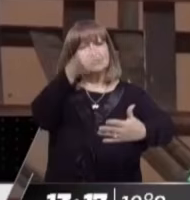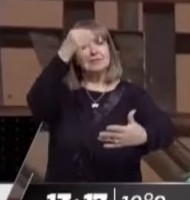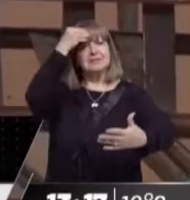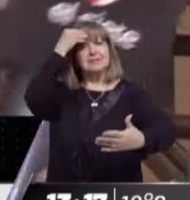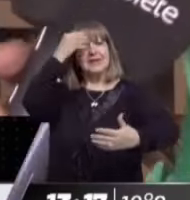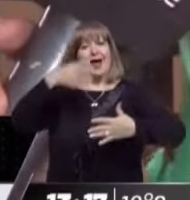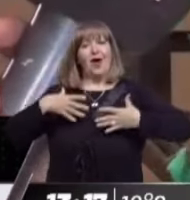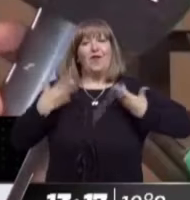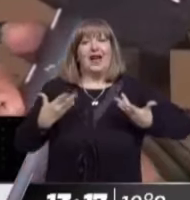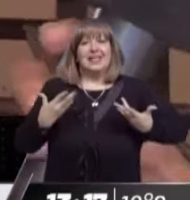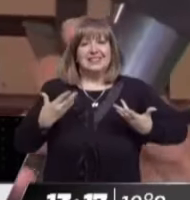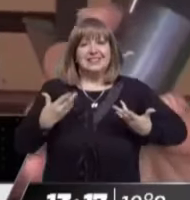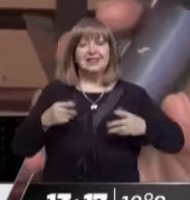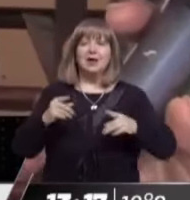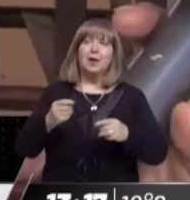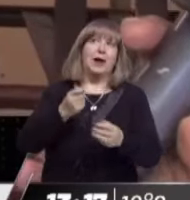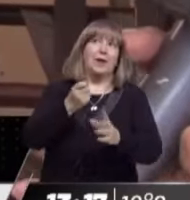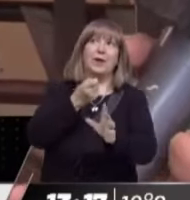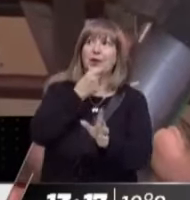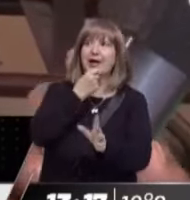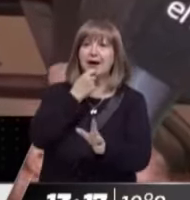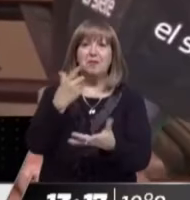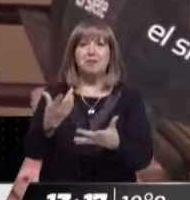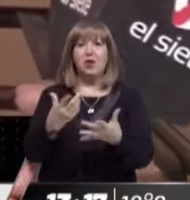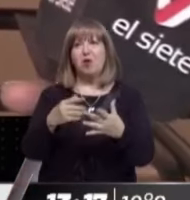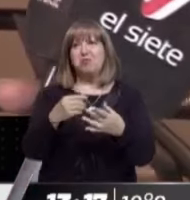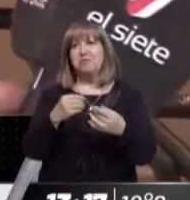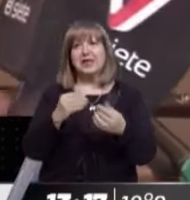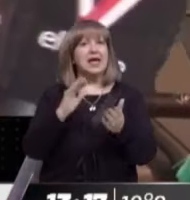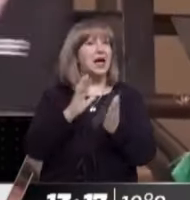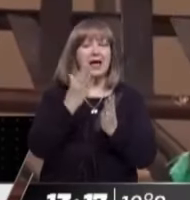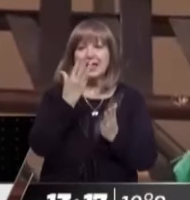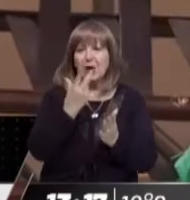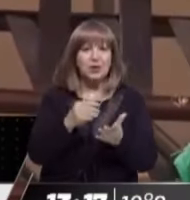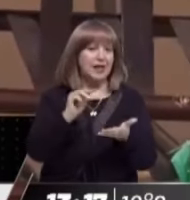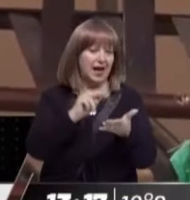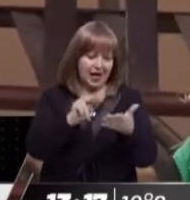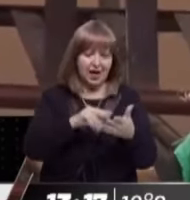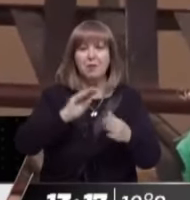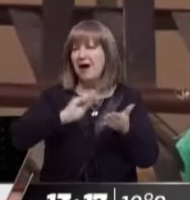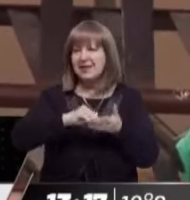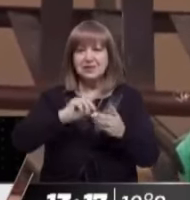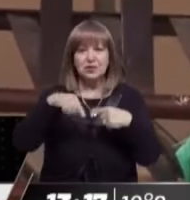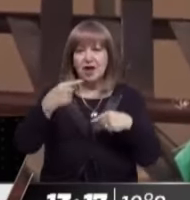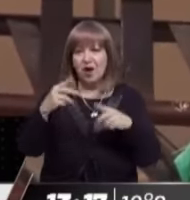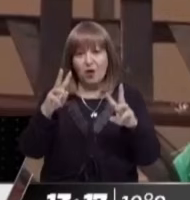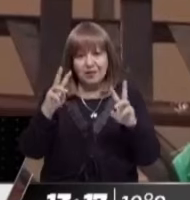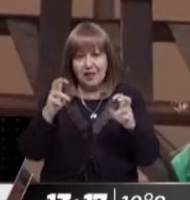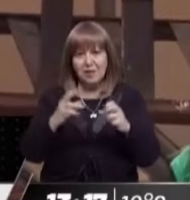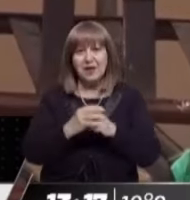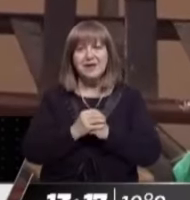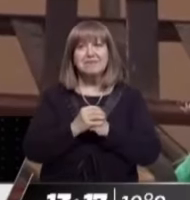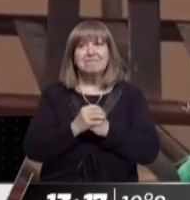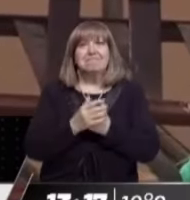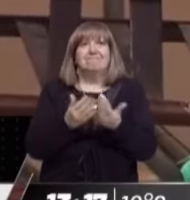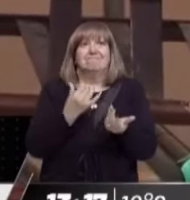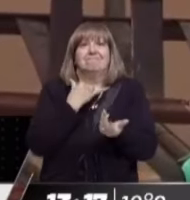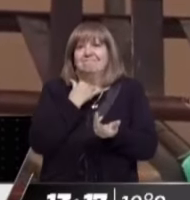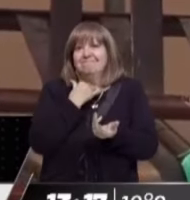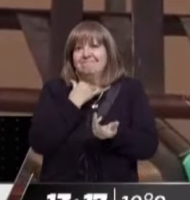eso. ¿Qué sentís, por ejemplo? ¿Tenés ganas de hacer otras cosas? ¿Qué pensás? Y no sé.